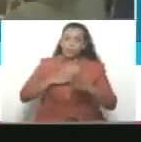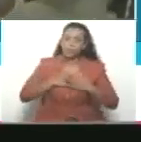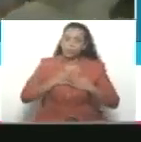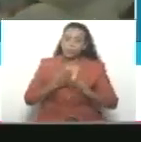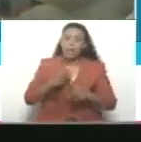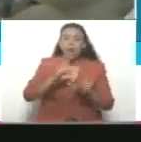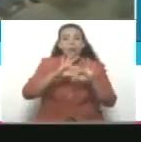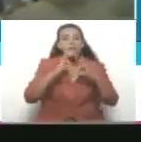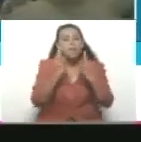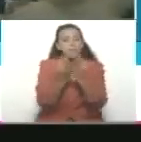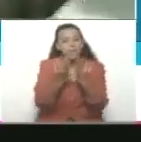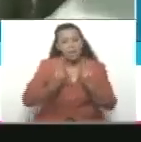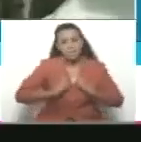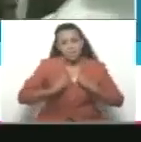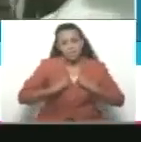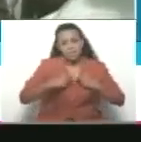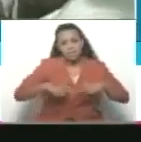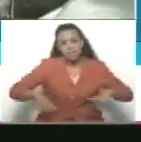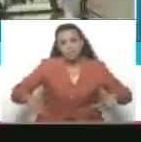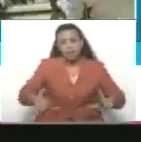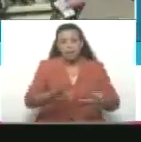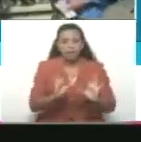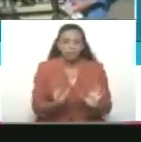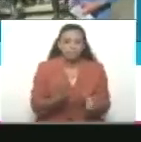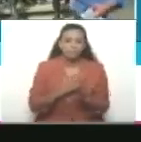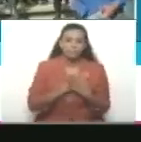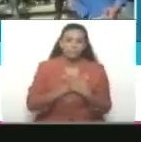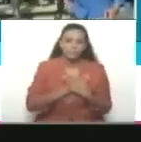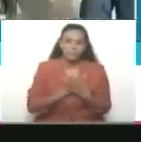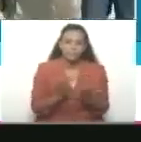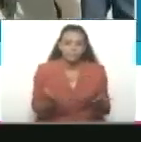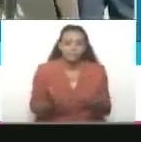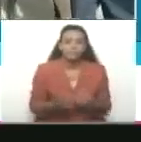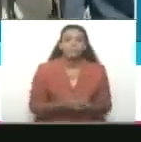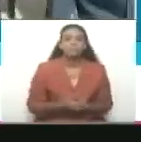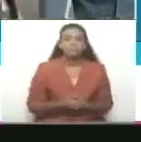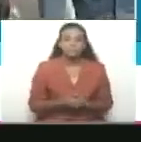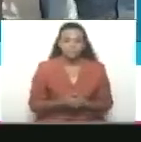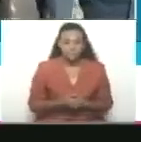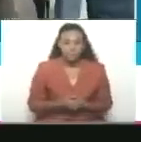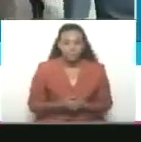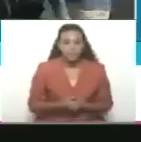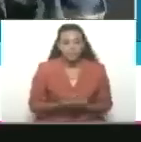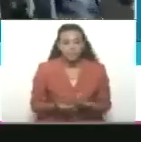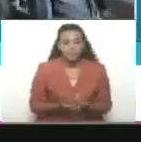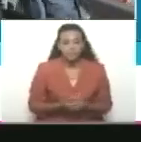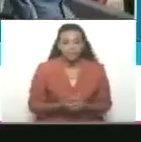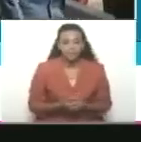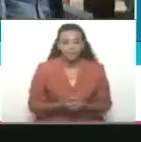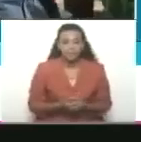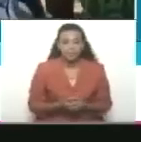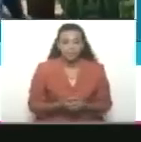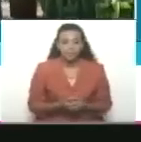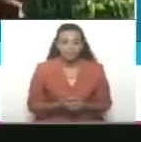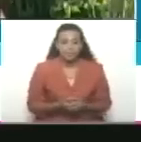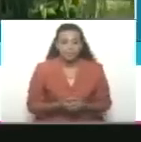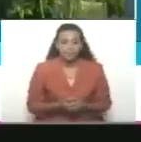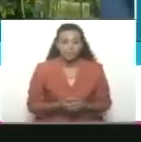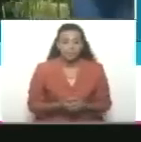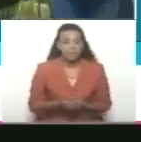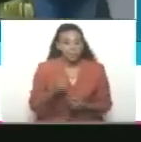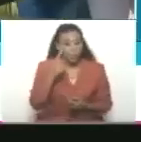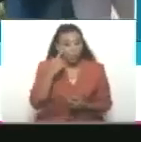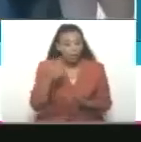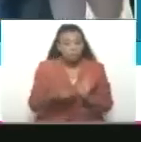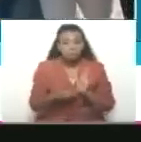resignación a las familias que perdieron seres querido levantamos la